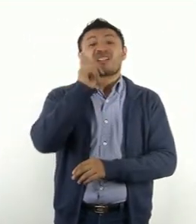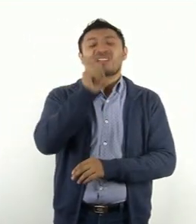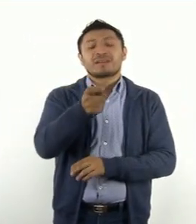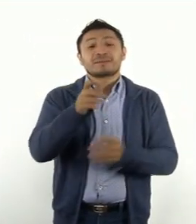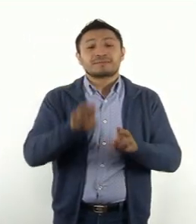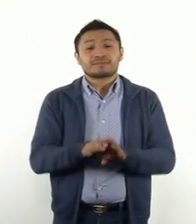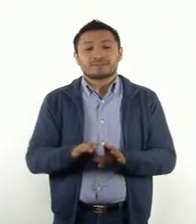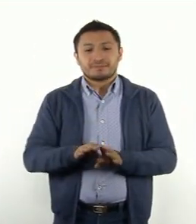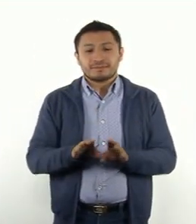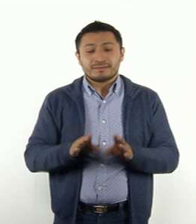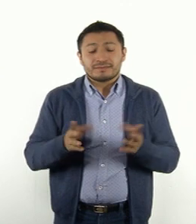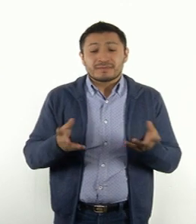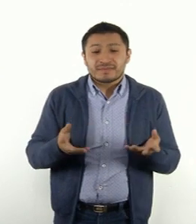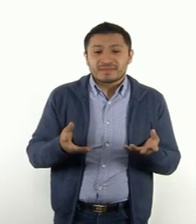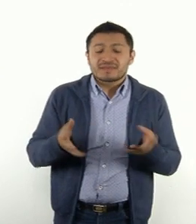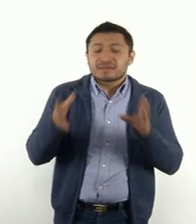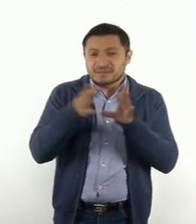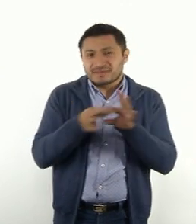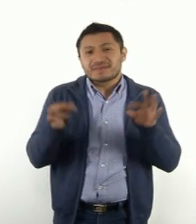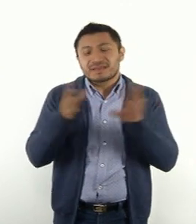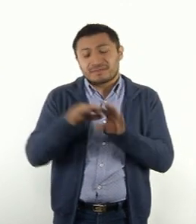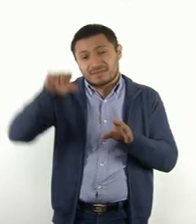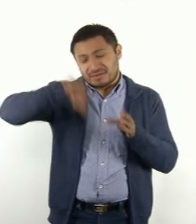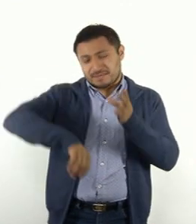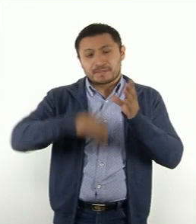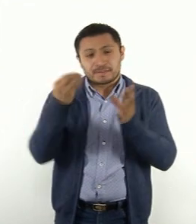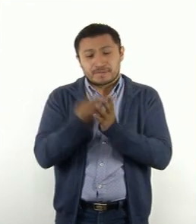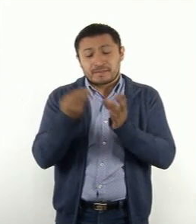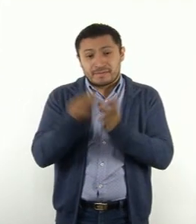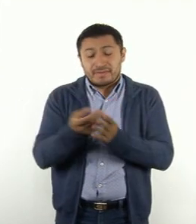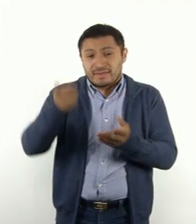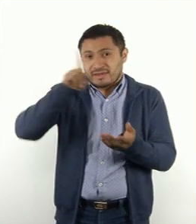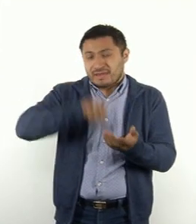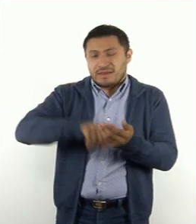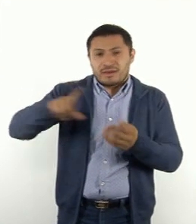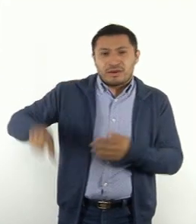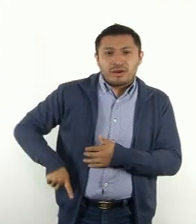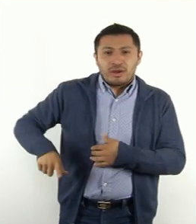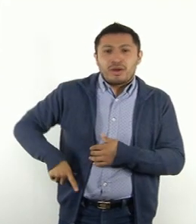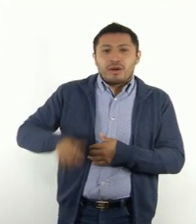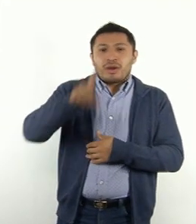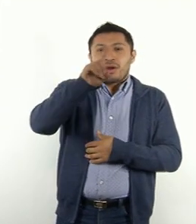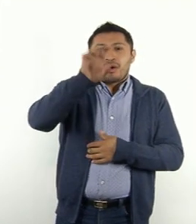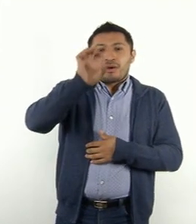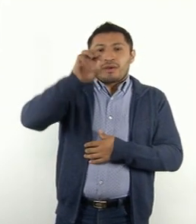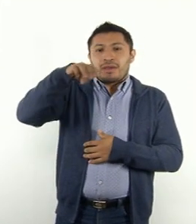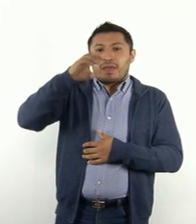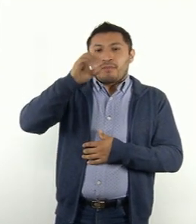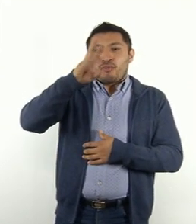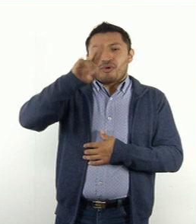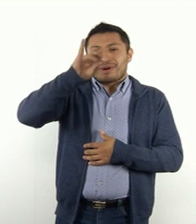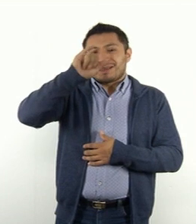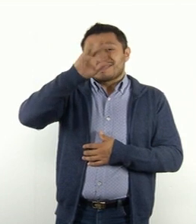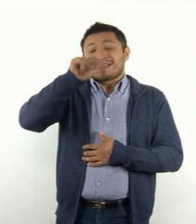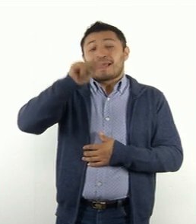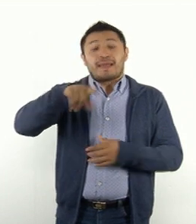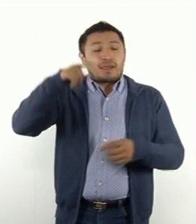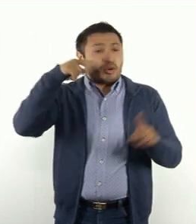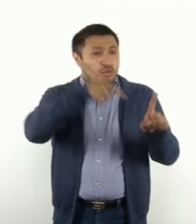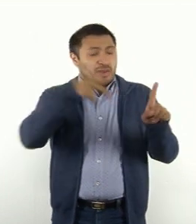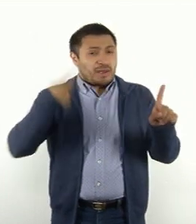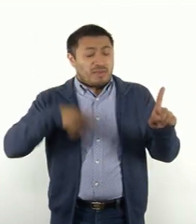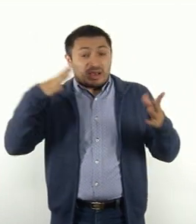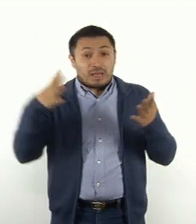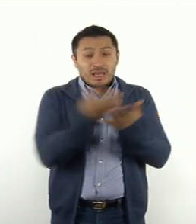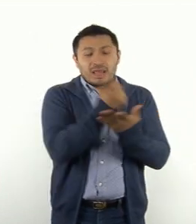Como hemos platicado a lo largo de la sesión, en un régimen democrático, la victoria de un contrincante se da